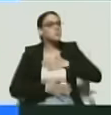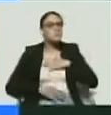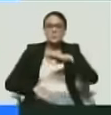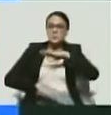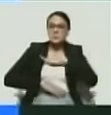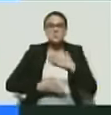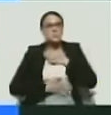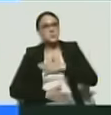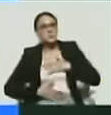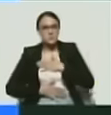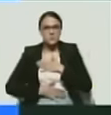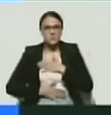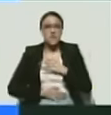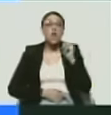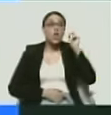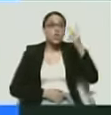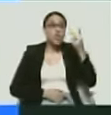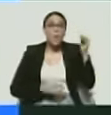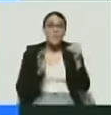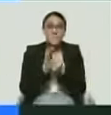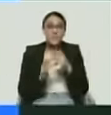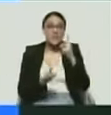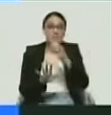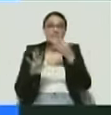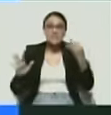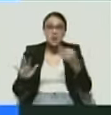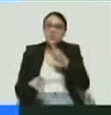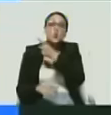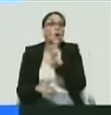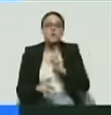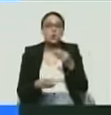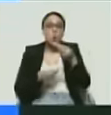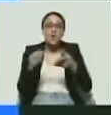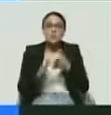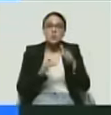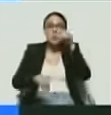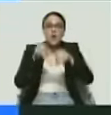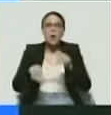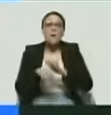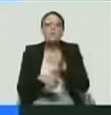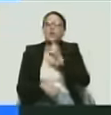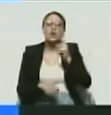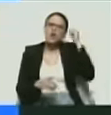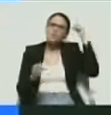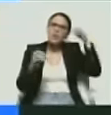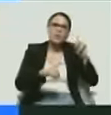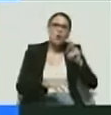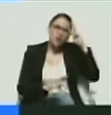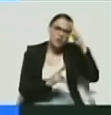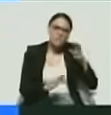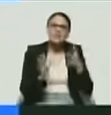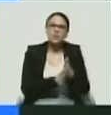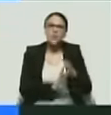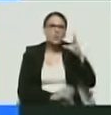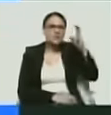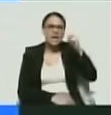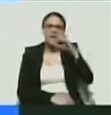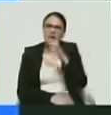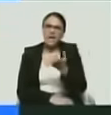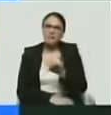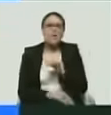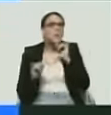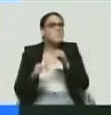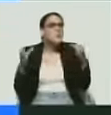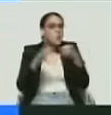no participaron diciendo que no estaban dadas las condiciones para el evento electoral. Pero resulta que eran las mismas máquinas de votación, el mismo